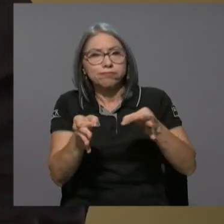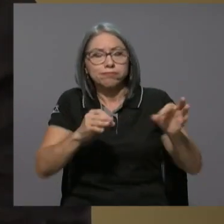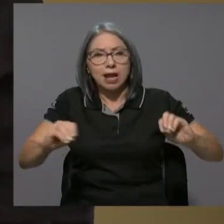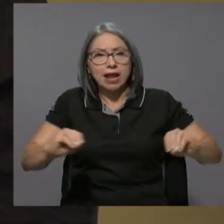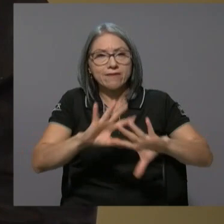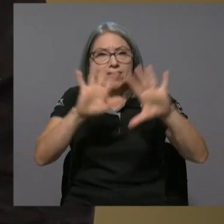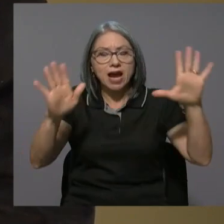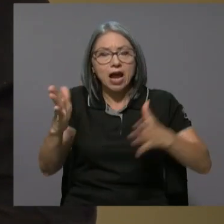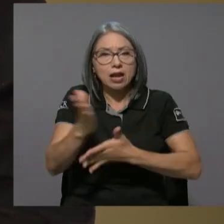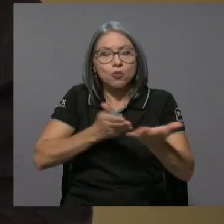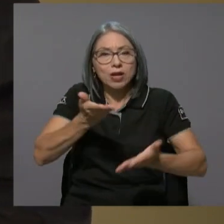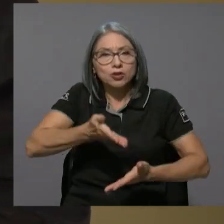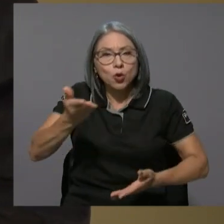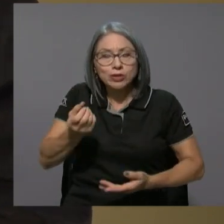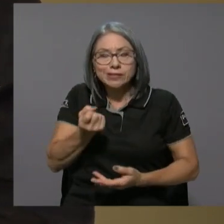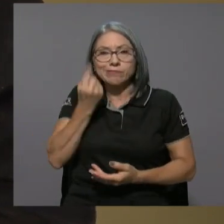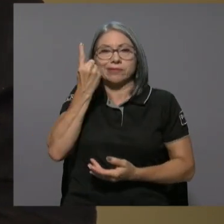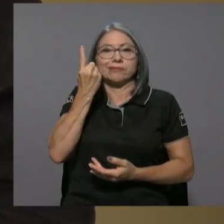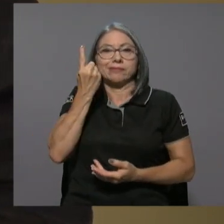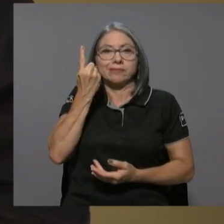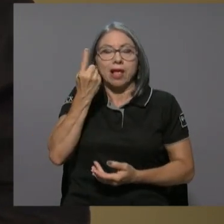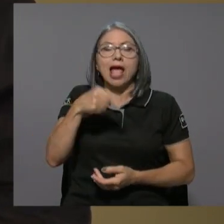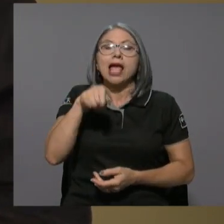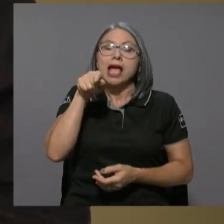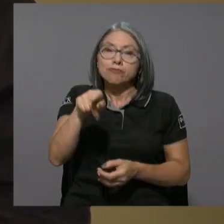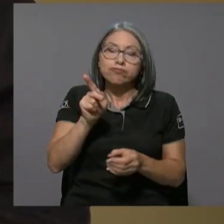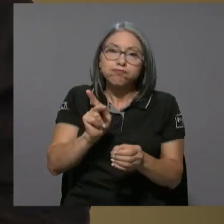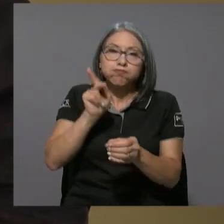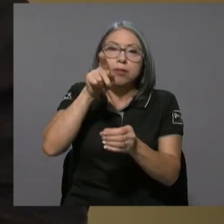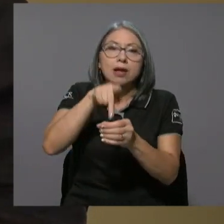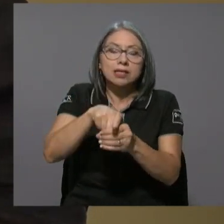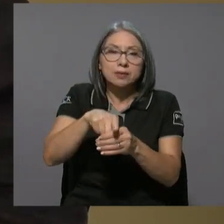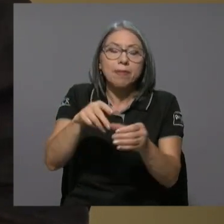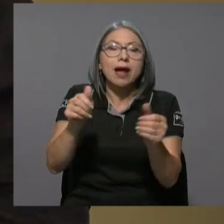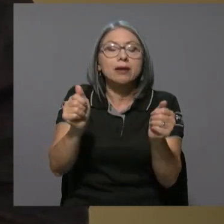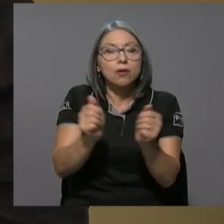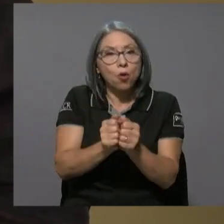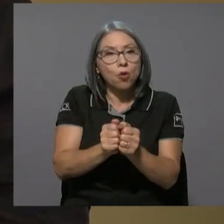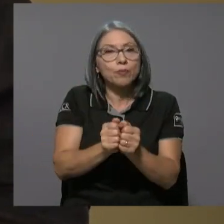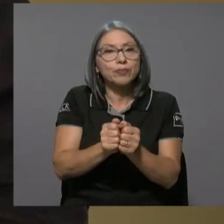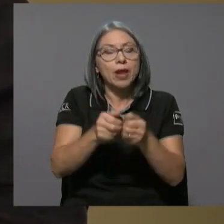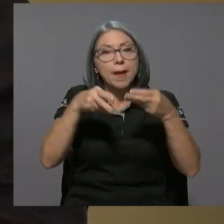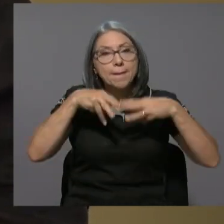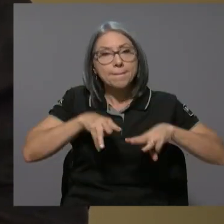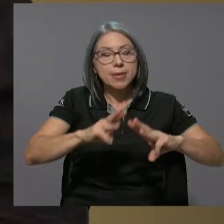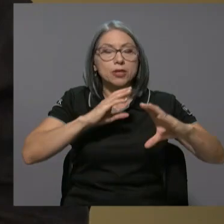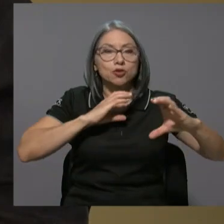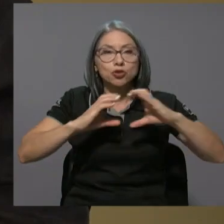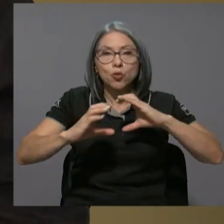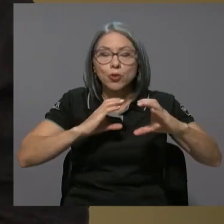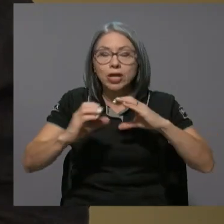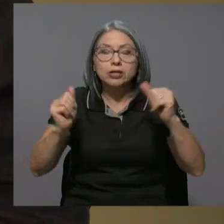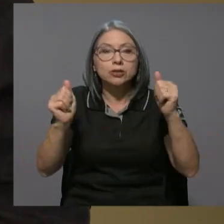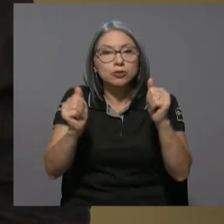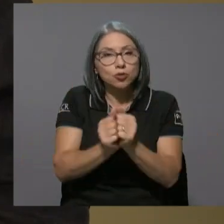Y en ese sentido, pues, participar con medios de comunicación,